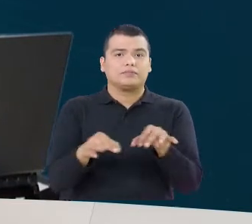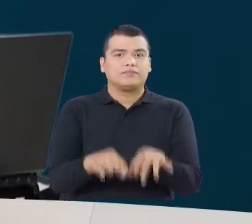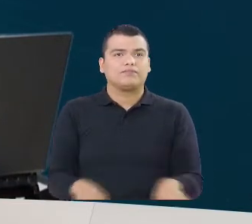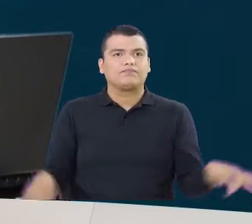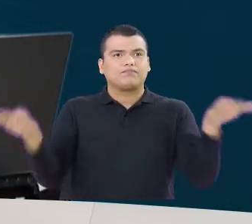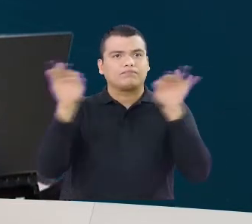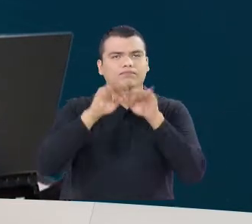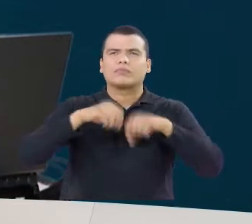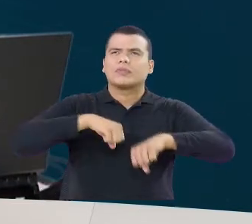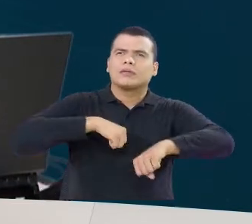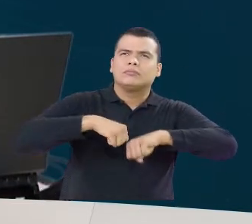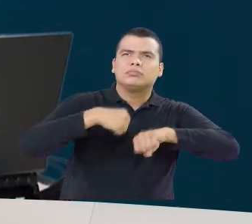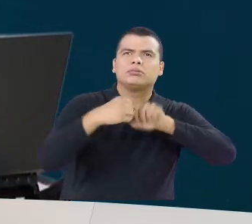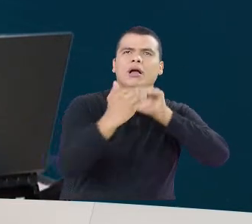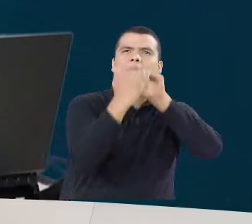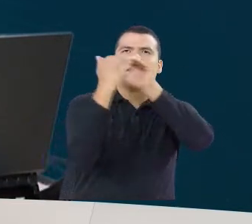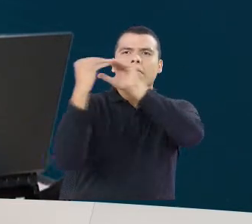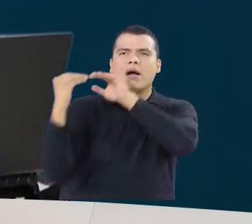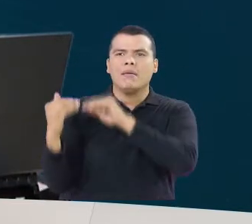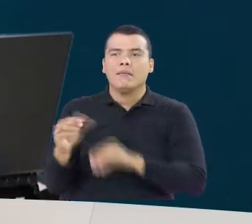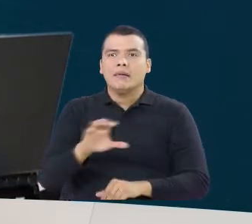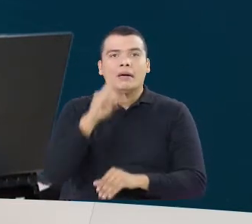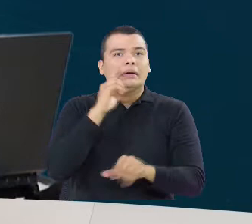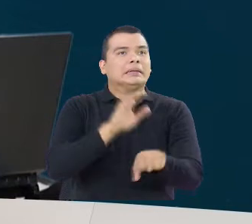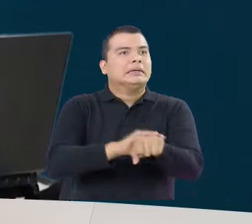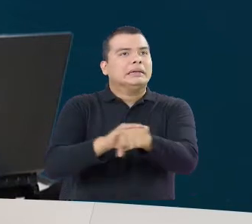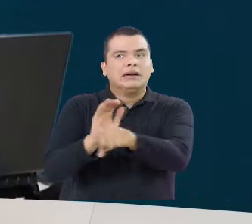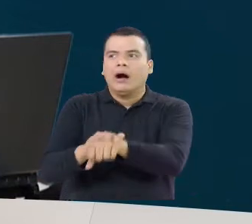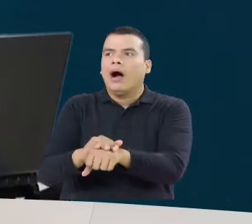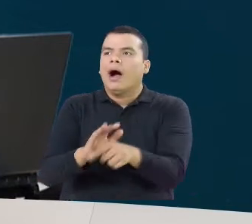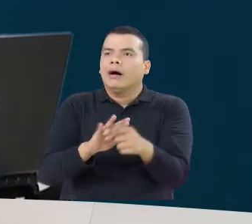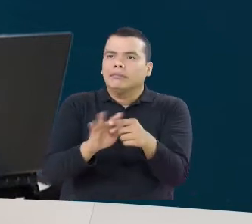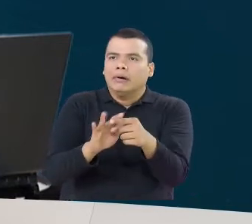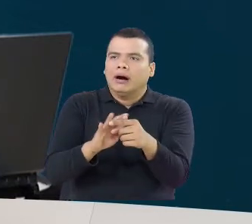tono y incentivar la robótica en